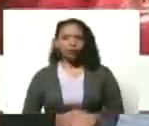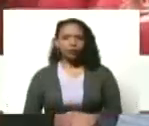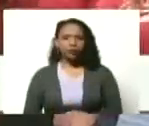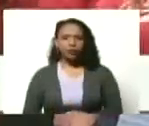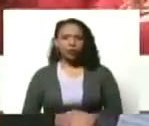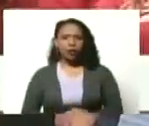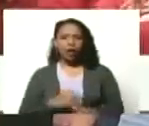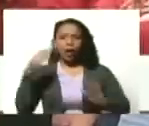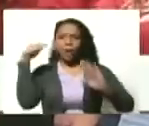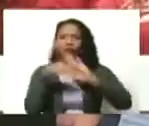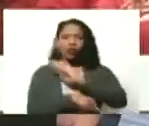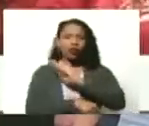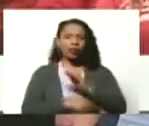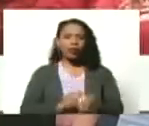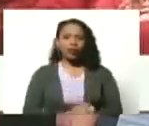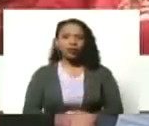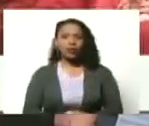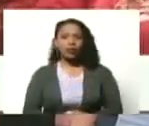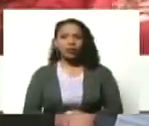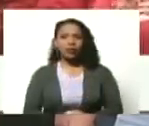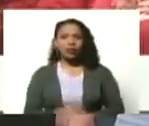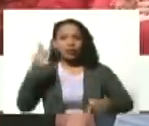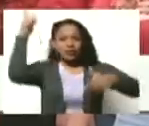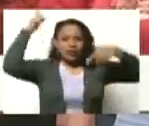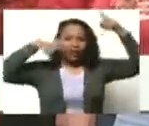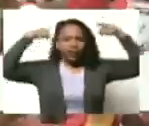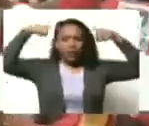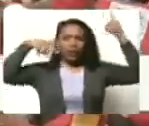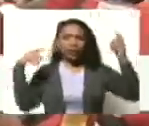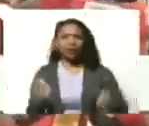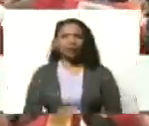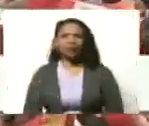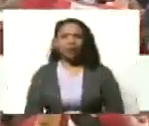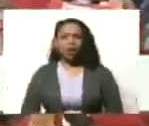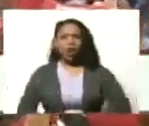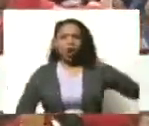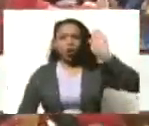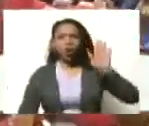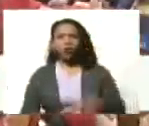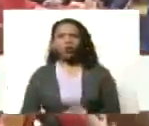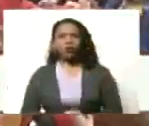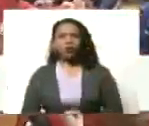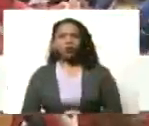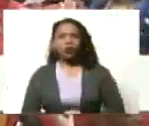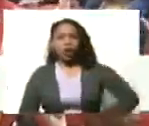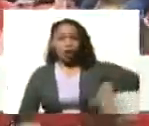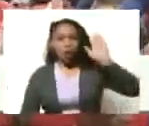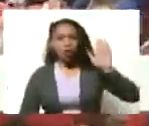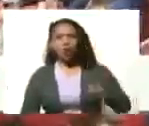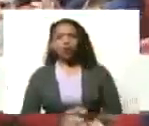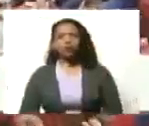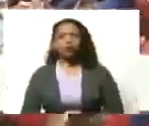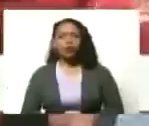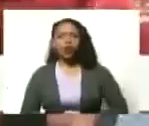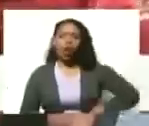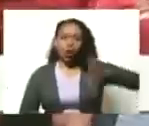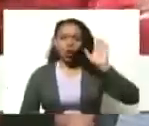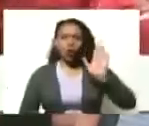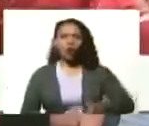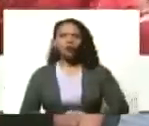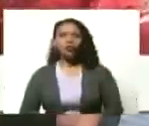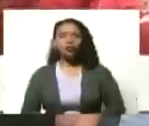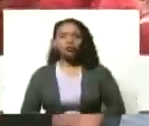y profundamente chavista. ¡Lo juro! ¡Lo juro! ¡Lo